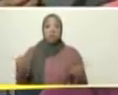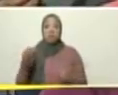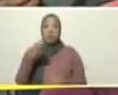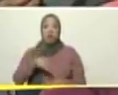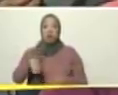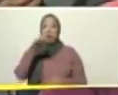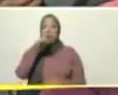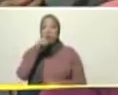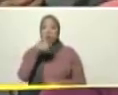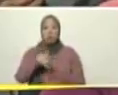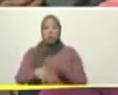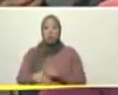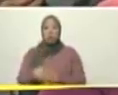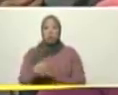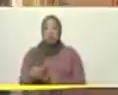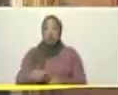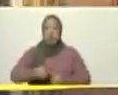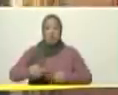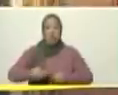muy reaccionario,